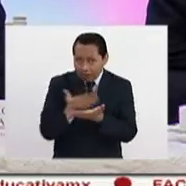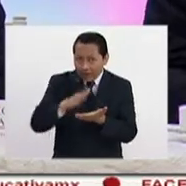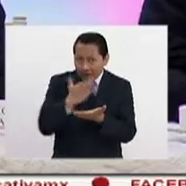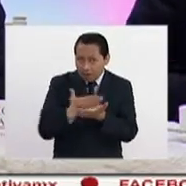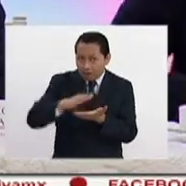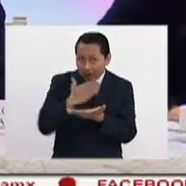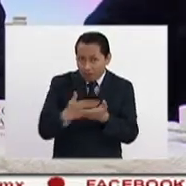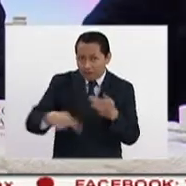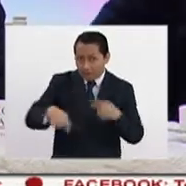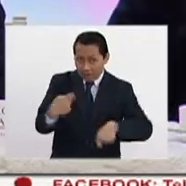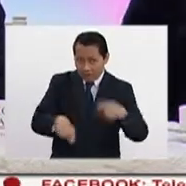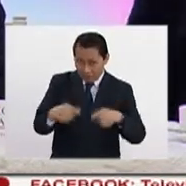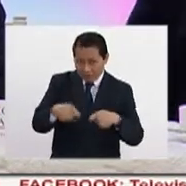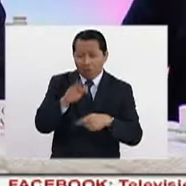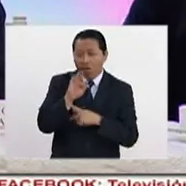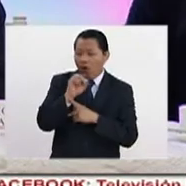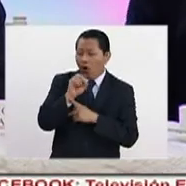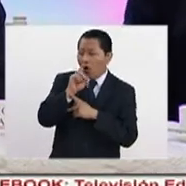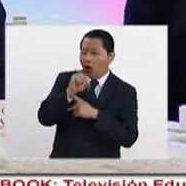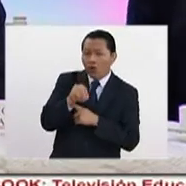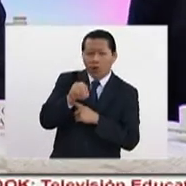flexible del Fondo Monetario